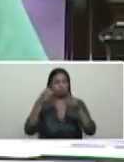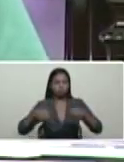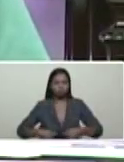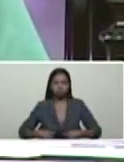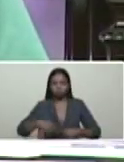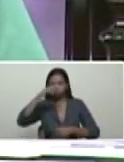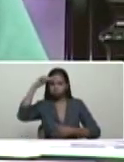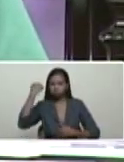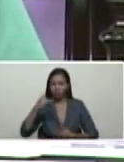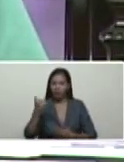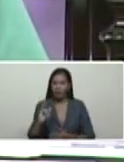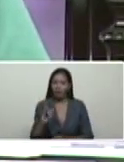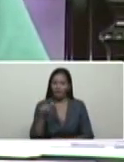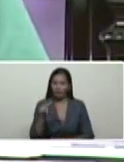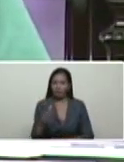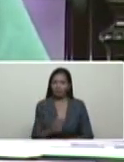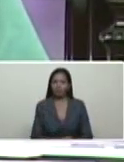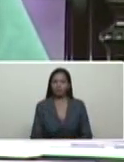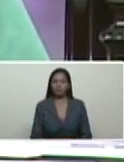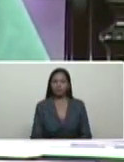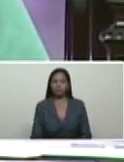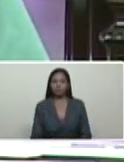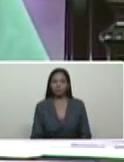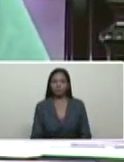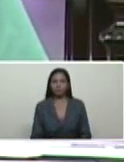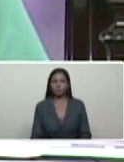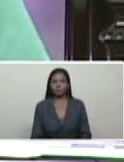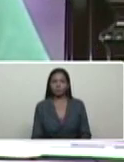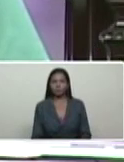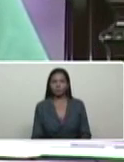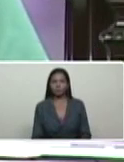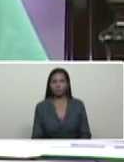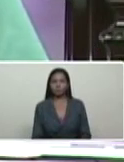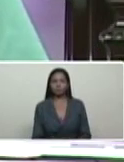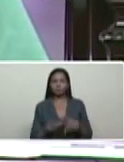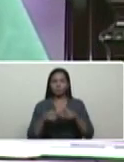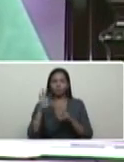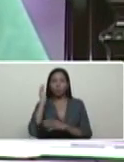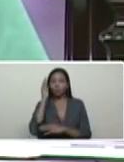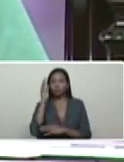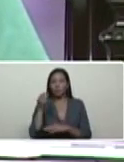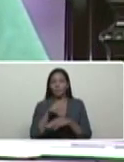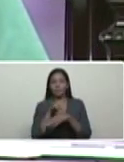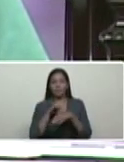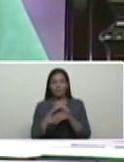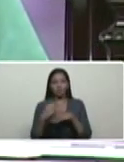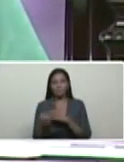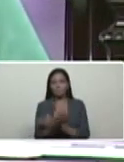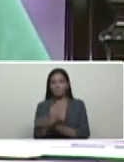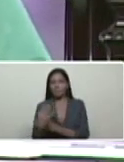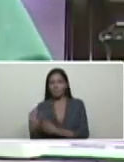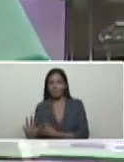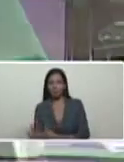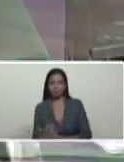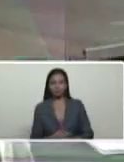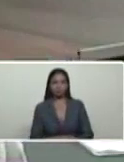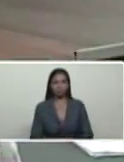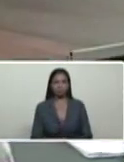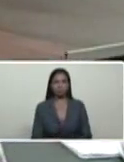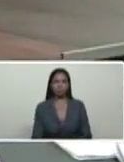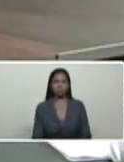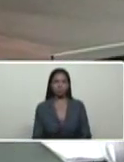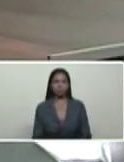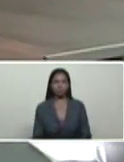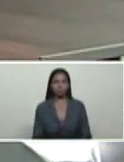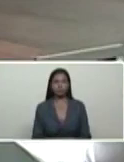aquí en el Salón del Consejo de Ministros del Palacio Presidencial de Miraflores.